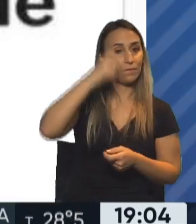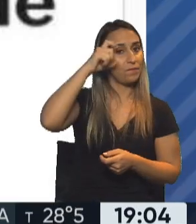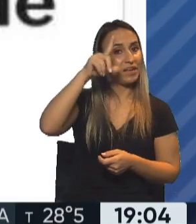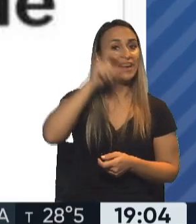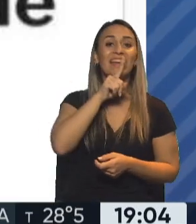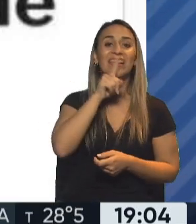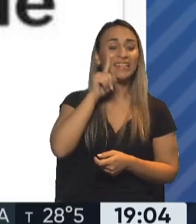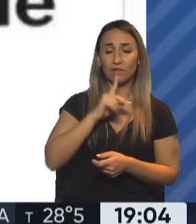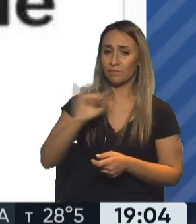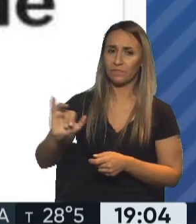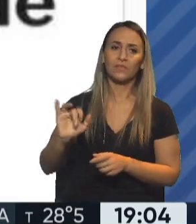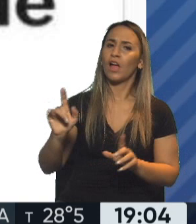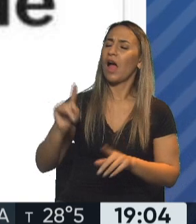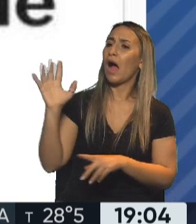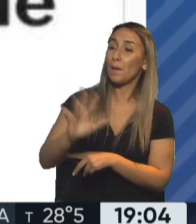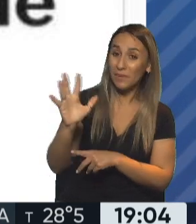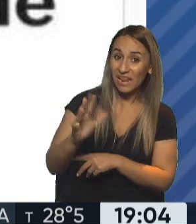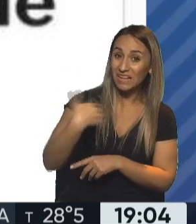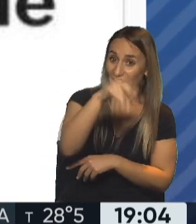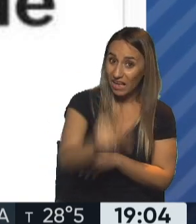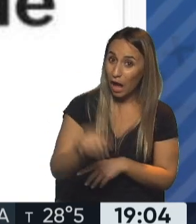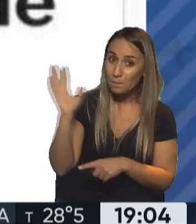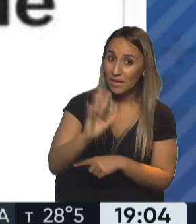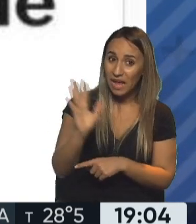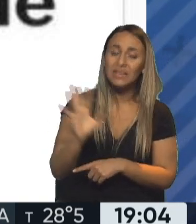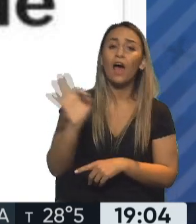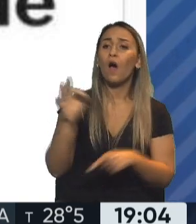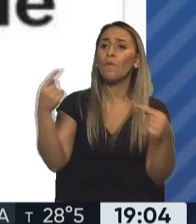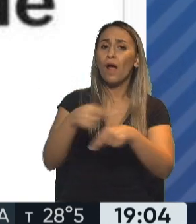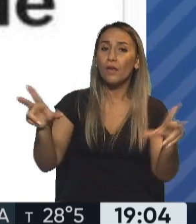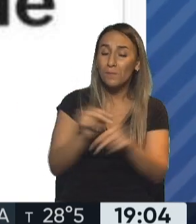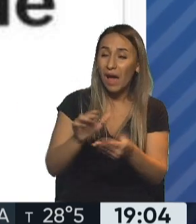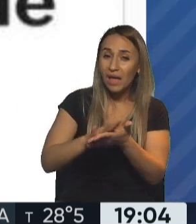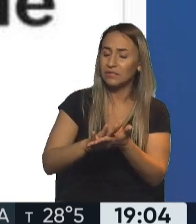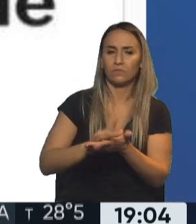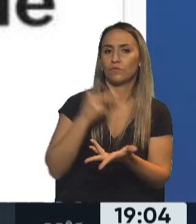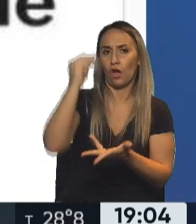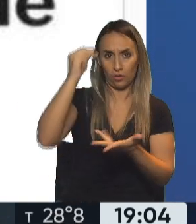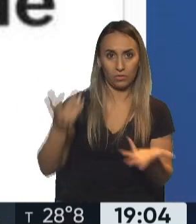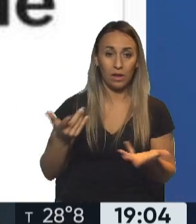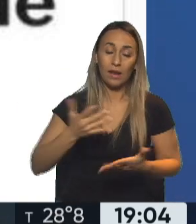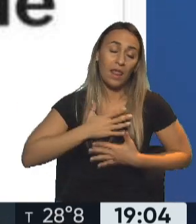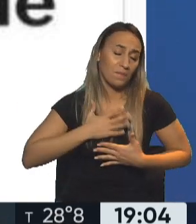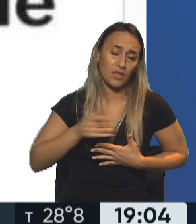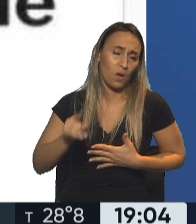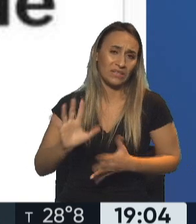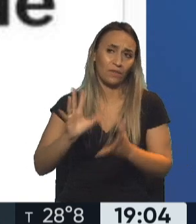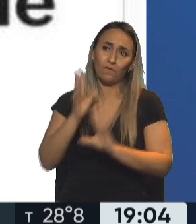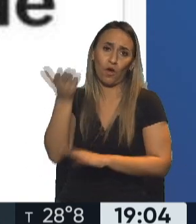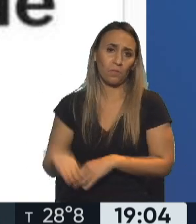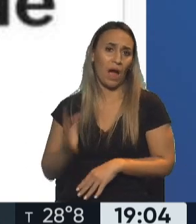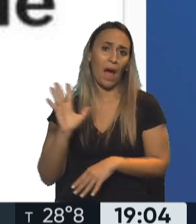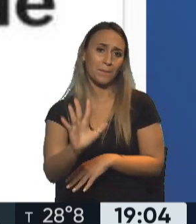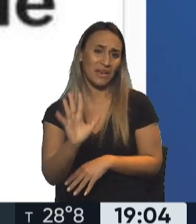Twitter diciendo: ni amenazas a los argentinos y argentinas, ni desabastecimiento. Lamentamos mucho este tipo de amenazas que no son ni a un gobierno